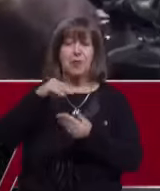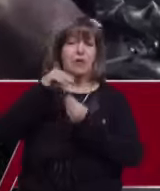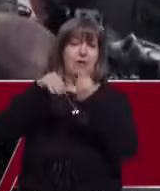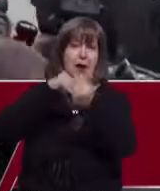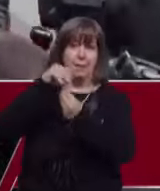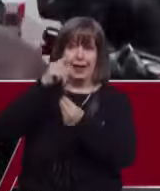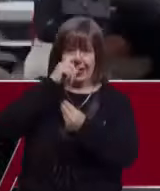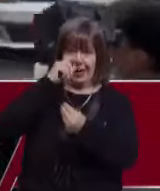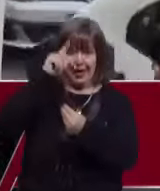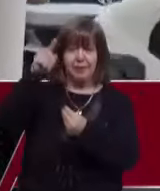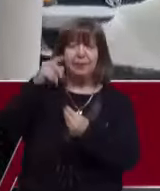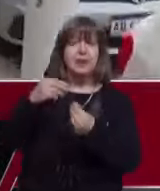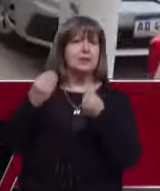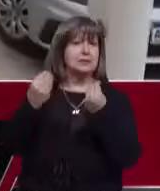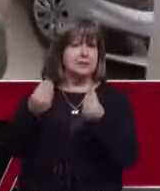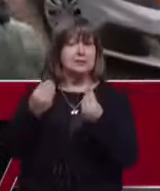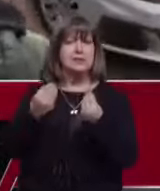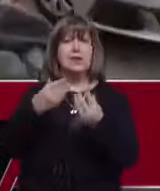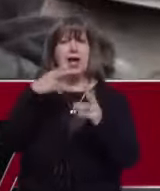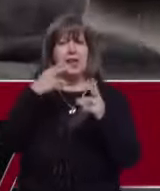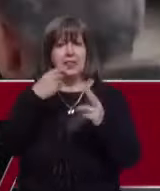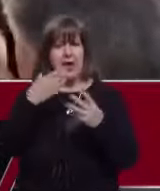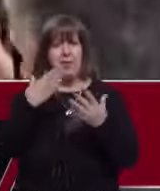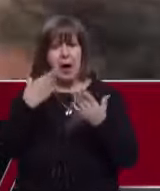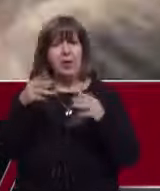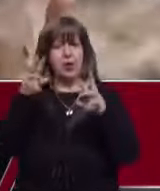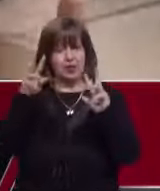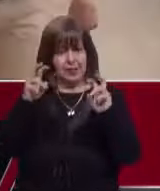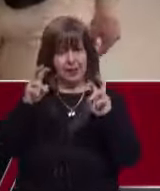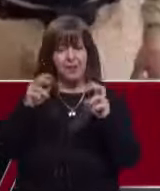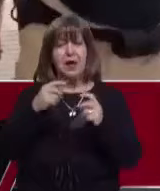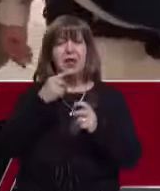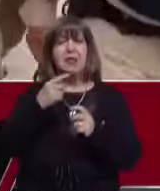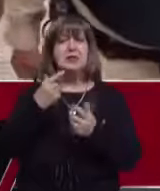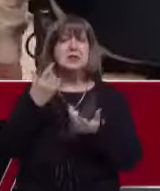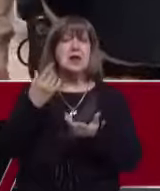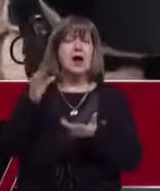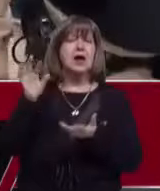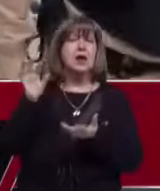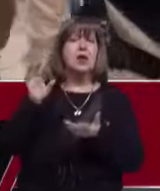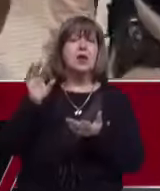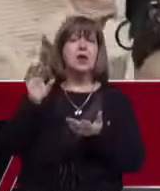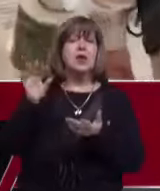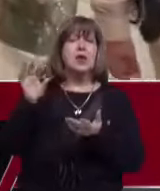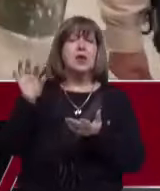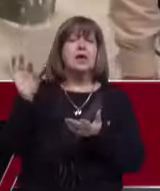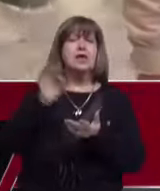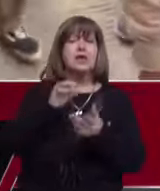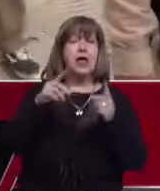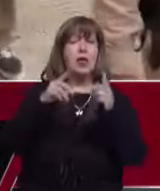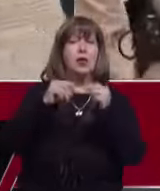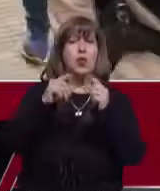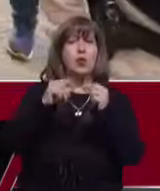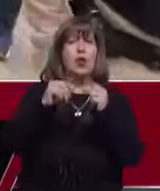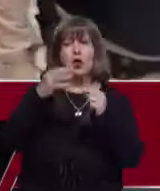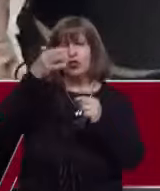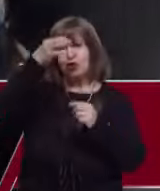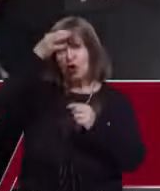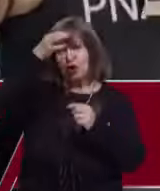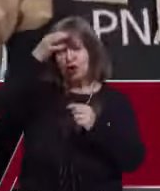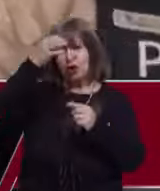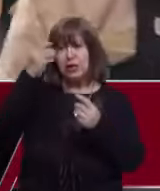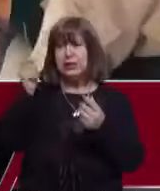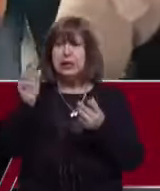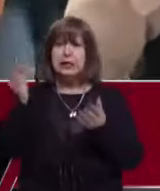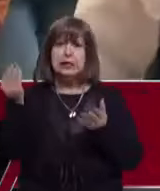invitado de que de que del que hablan todos pero que no se sabe quién es el invitado número 12 corregime Si no sí